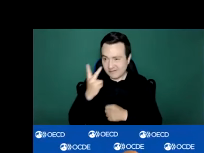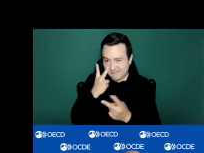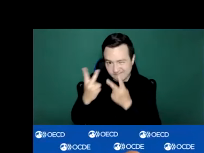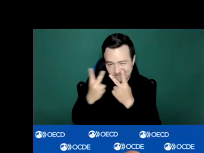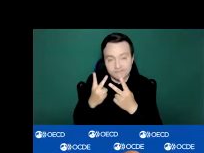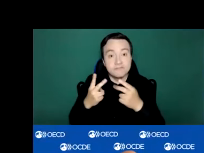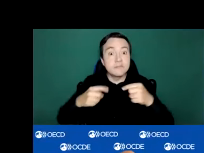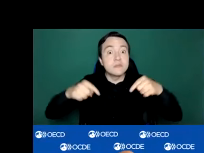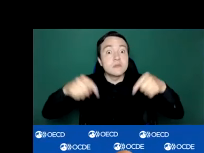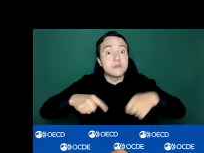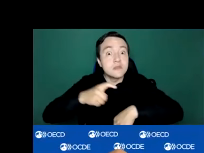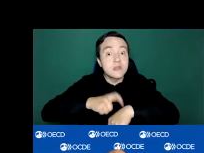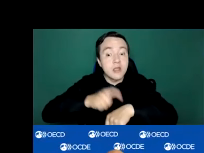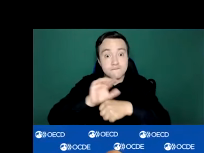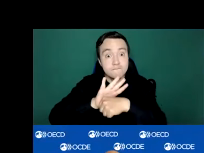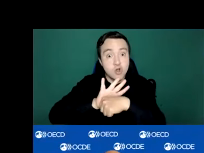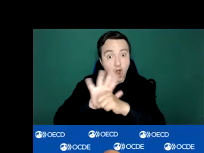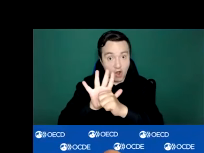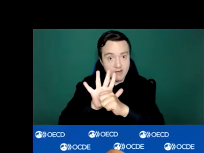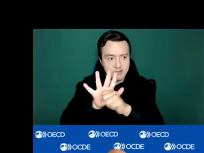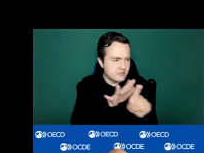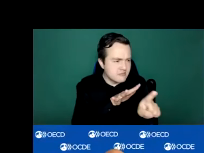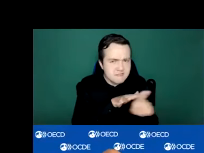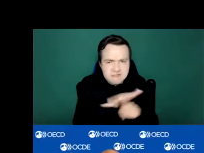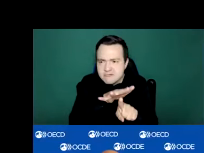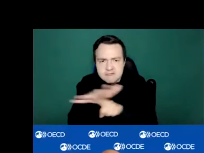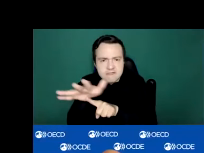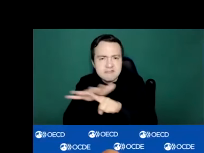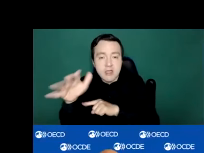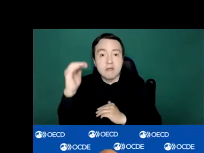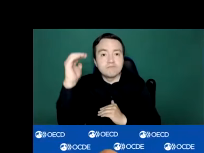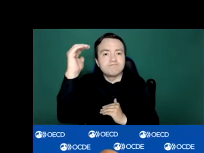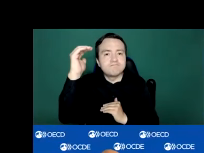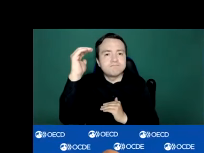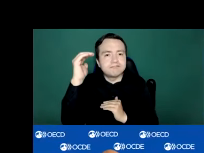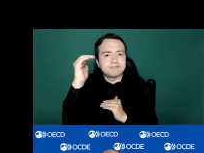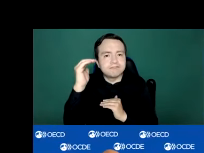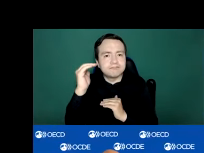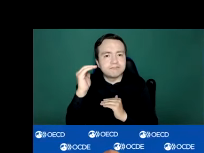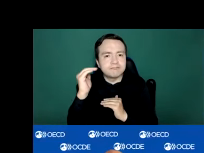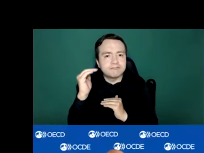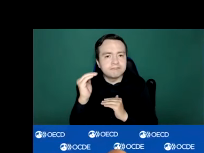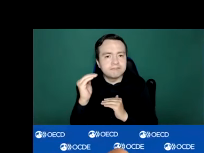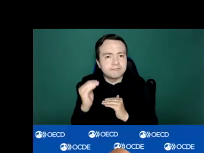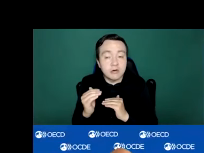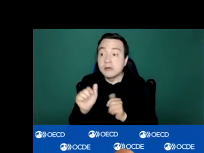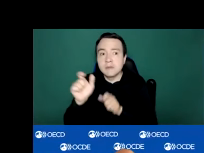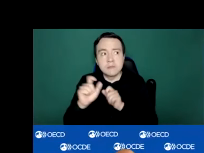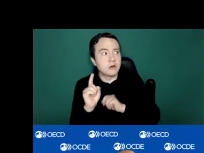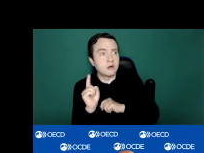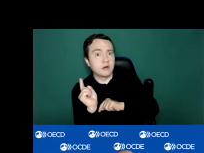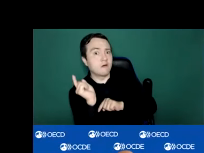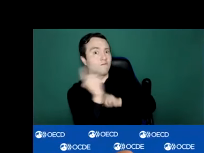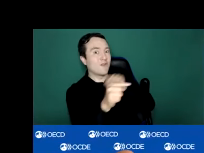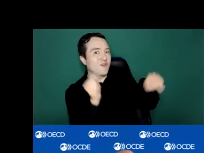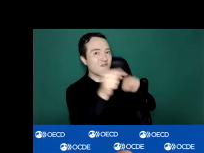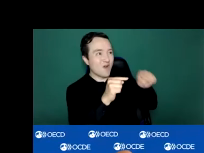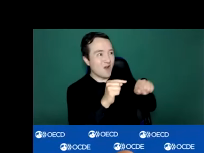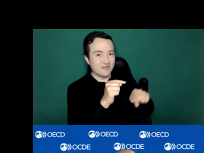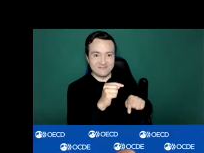COVID hubo una reducción drástica en el volumen de consultas a la atención primaria en la primera ola.